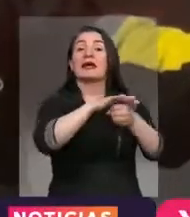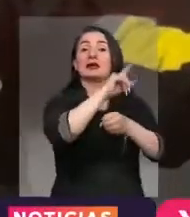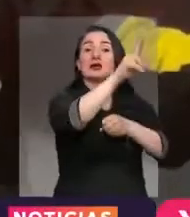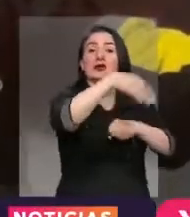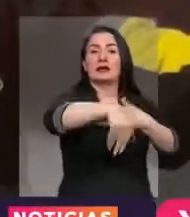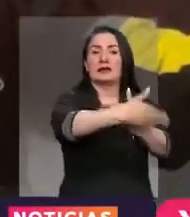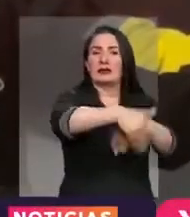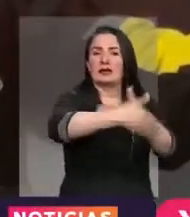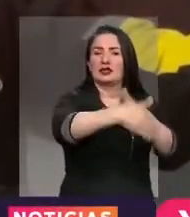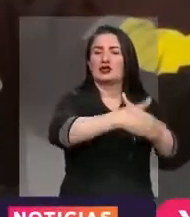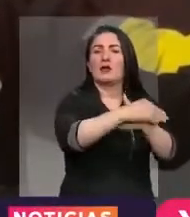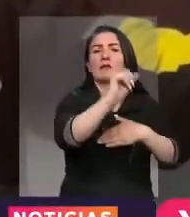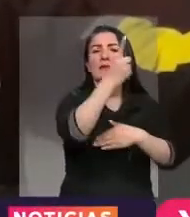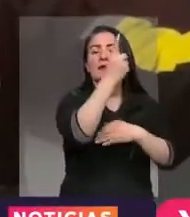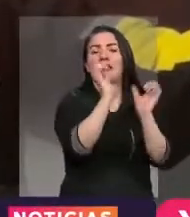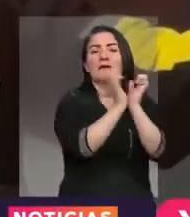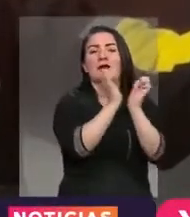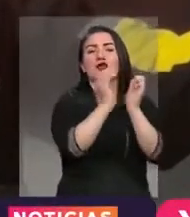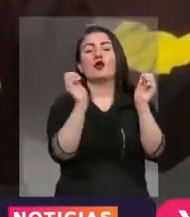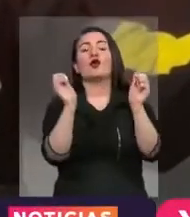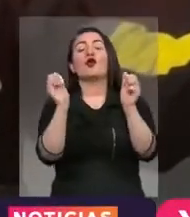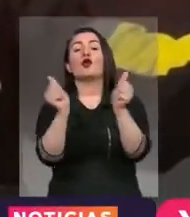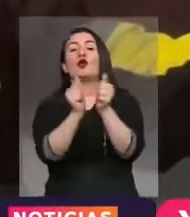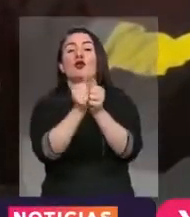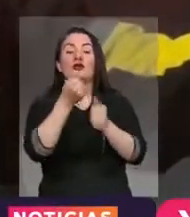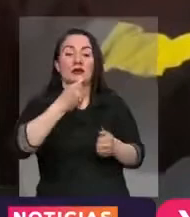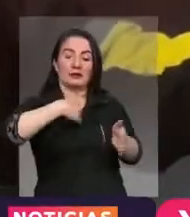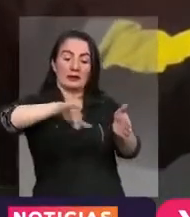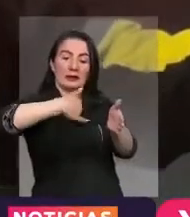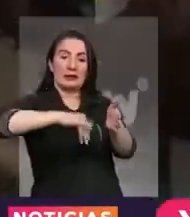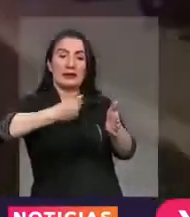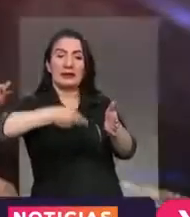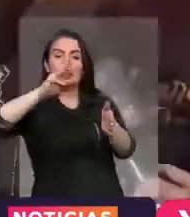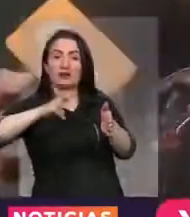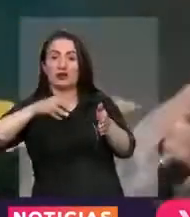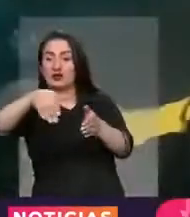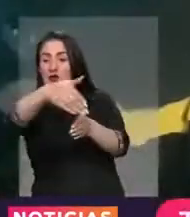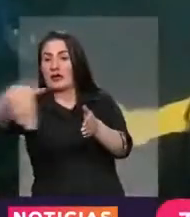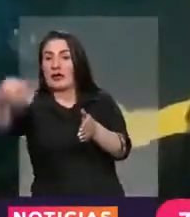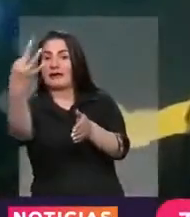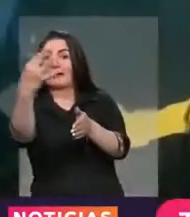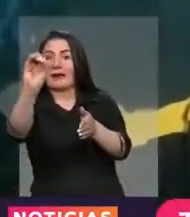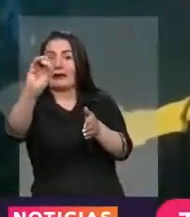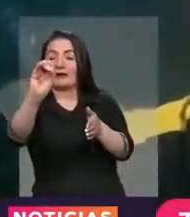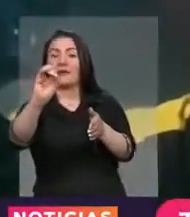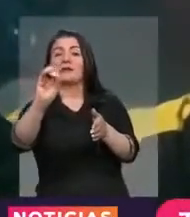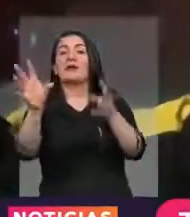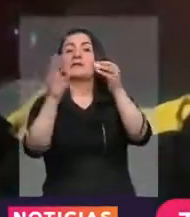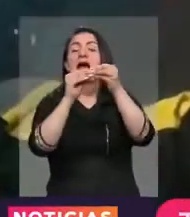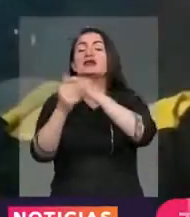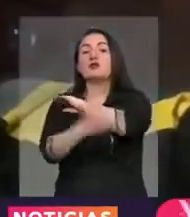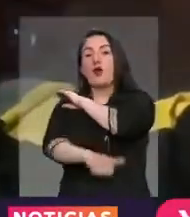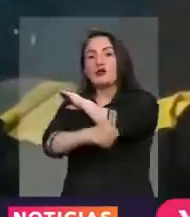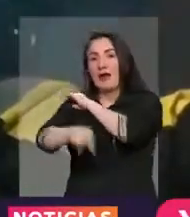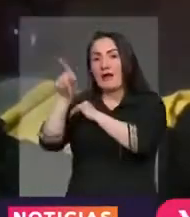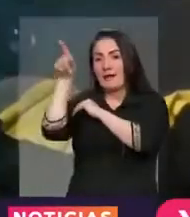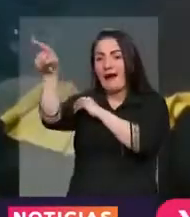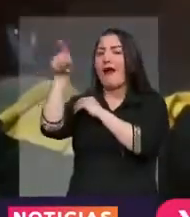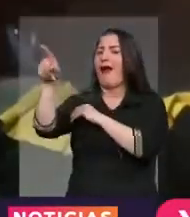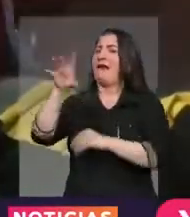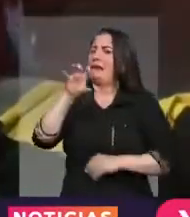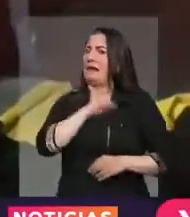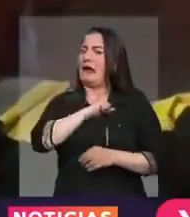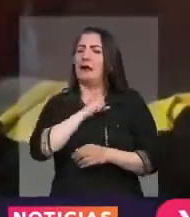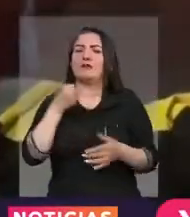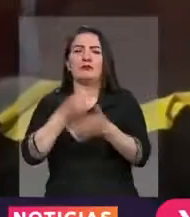mayo, entre la carrera 18 y la avenida la 30, la NQS. Tenemos unos tramos en la avenida Boyacá, donde lamentablemente